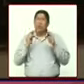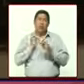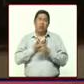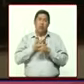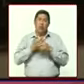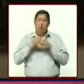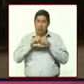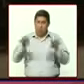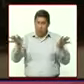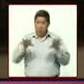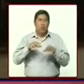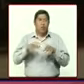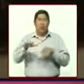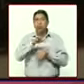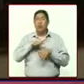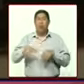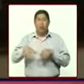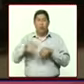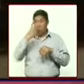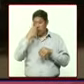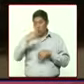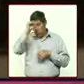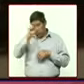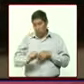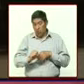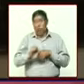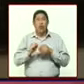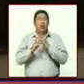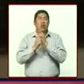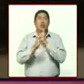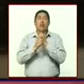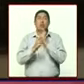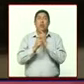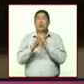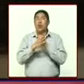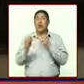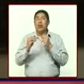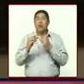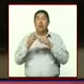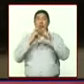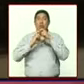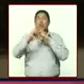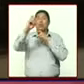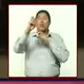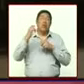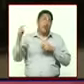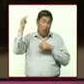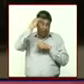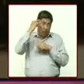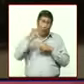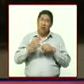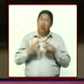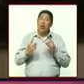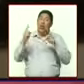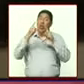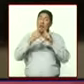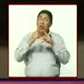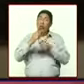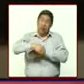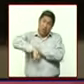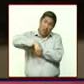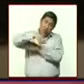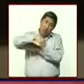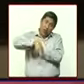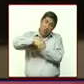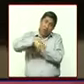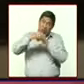nuestras desconcentradas, ¿no? En la zona sur, en la terminal metropolitana y en el teleférico del Alto. Confirmamos entonces que hasta las 11:59 de hoy